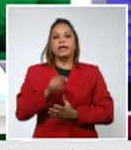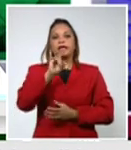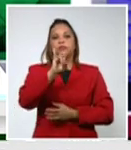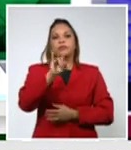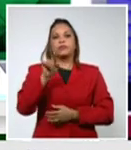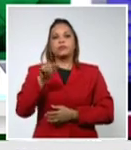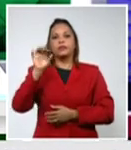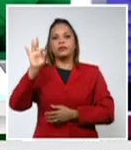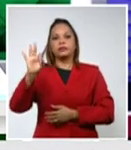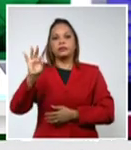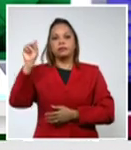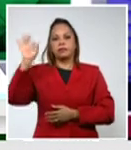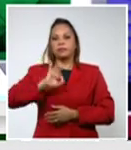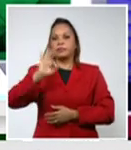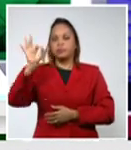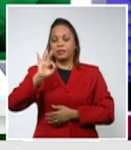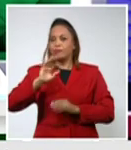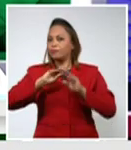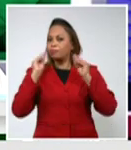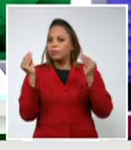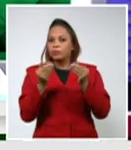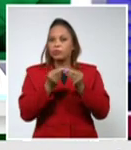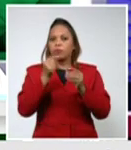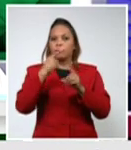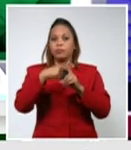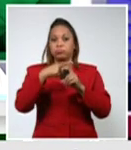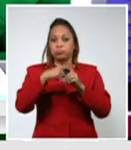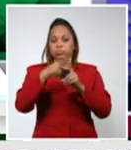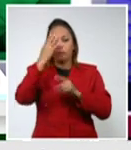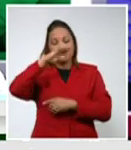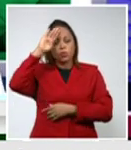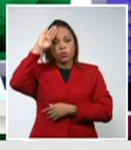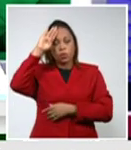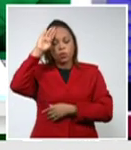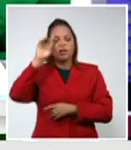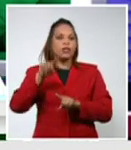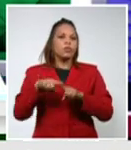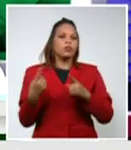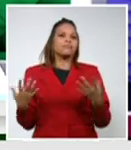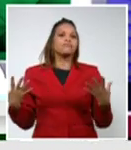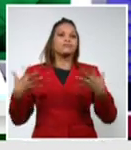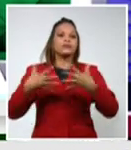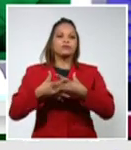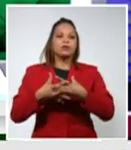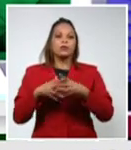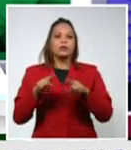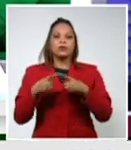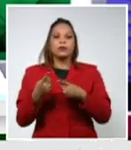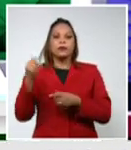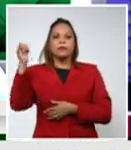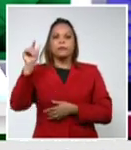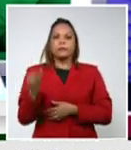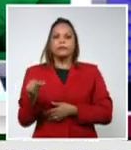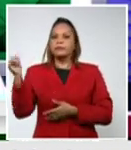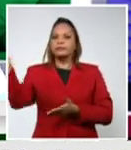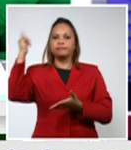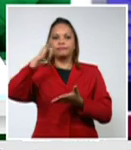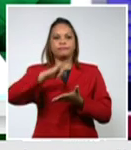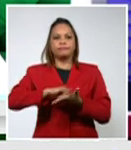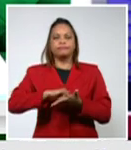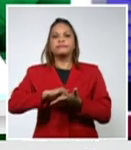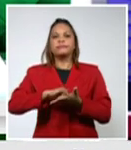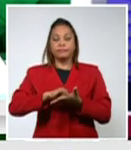casos que se han diagnosticado en nuestro país, pues han estado relacionados con viajeros internacionales, con viajeros